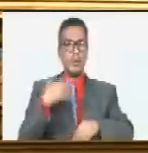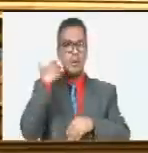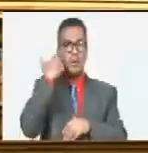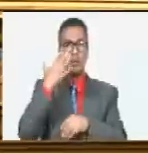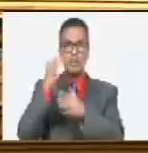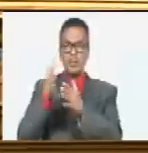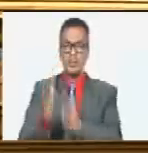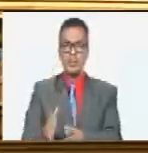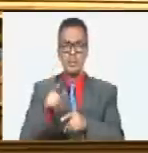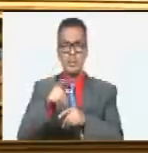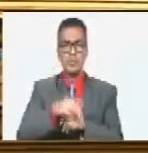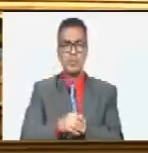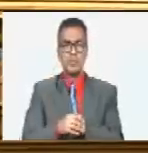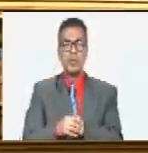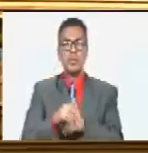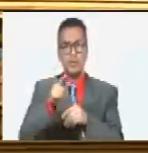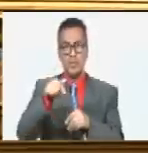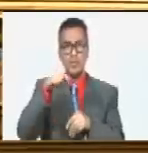que todavía